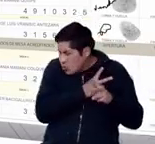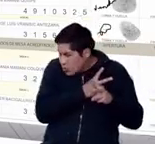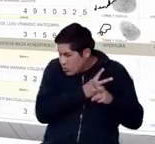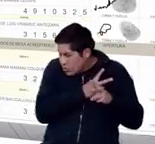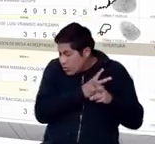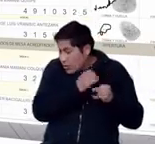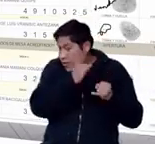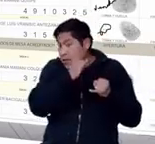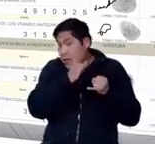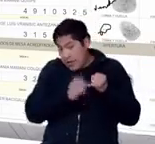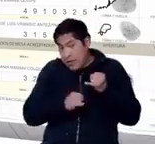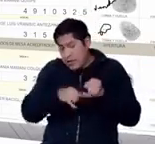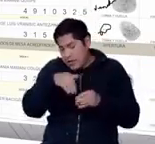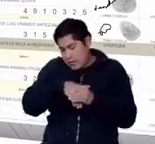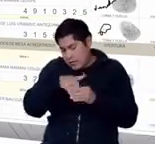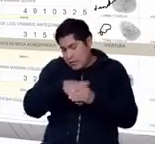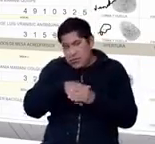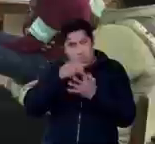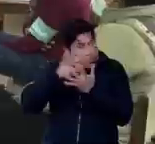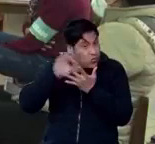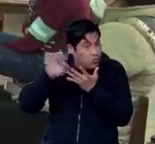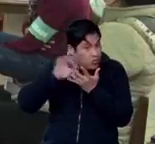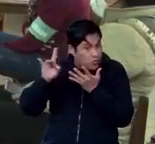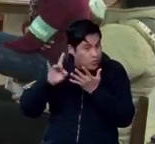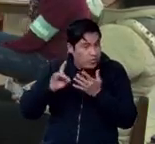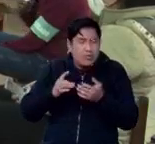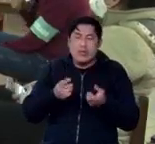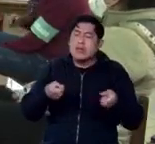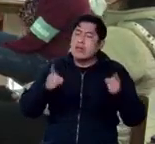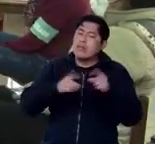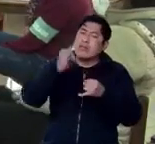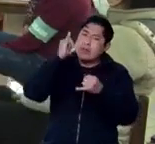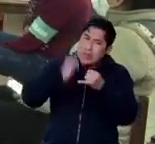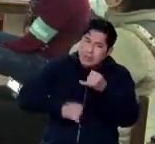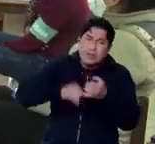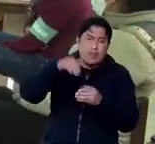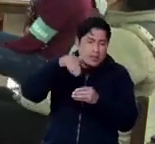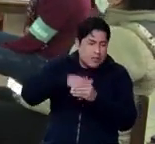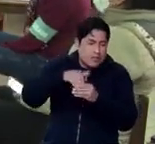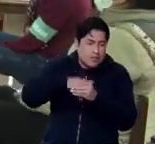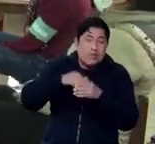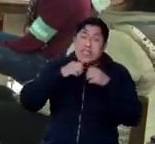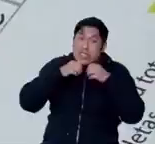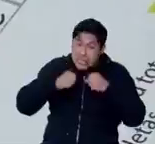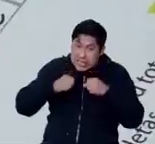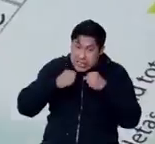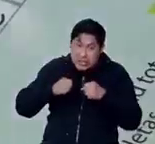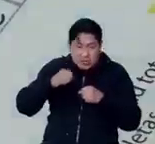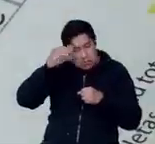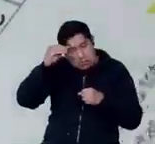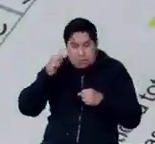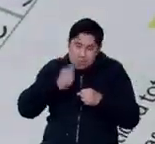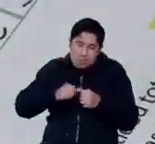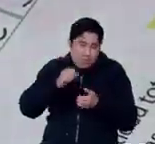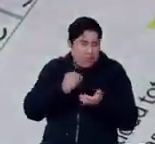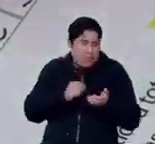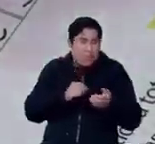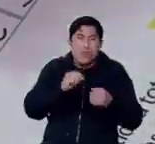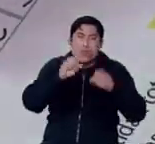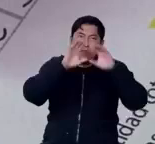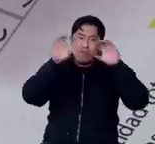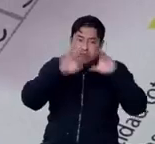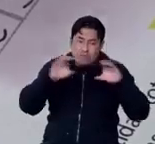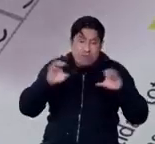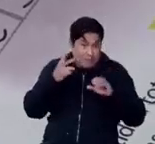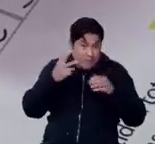seguro hasta la finalización del conteo de los votos. Al finalizar el conteo de votos, el secretario o secretaria de mesa debe llenar